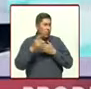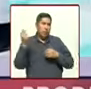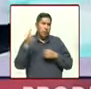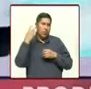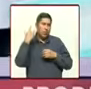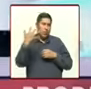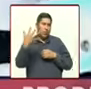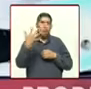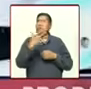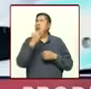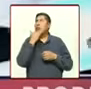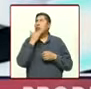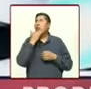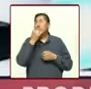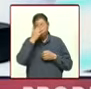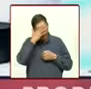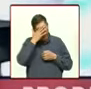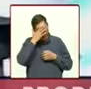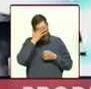Bolivisión.